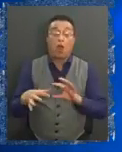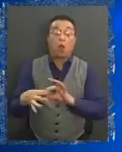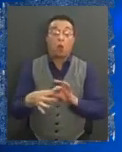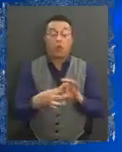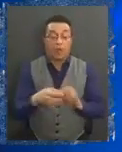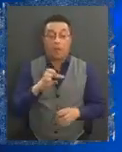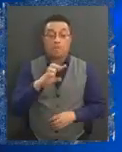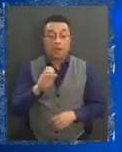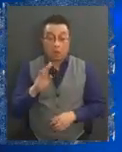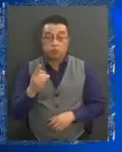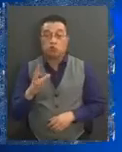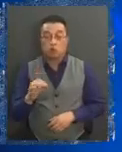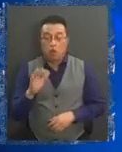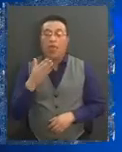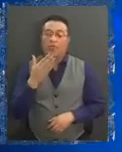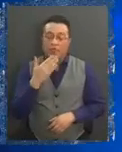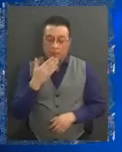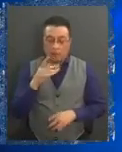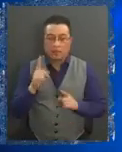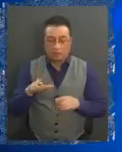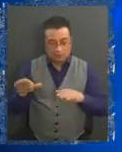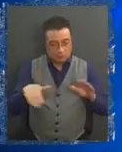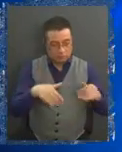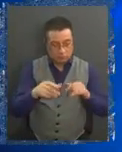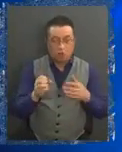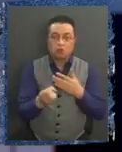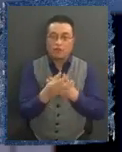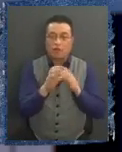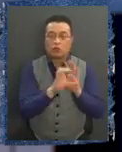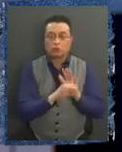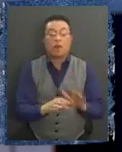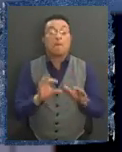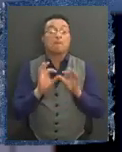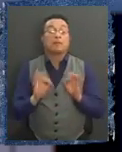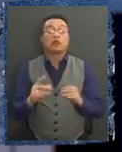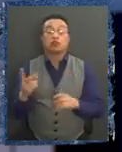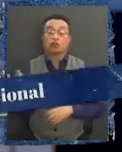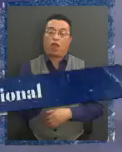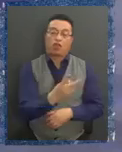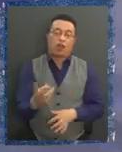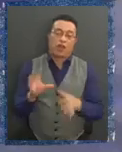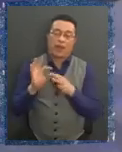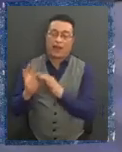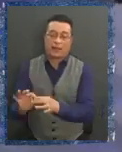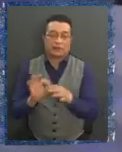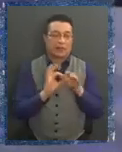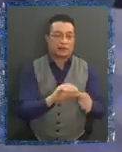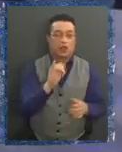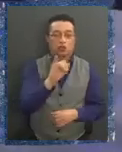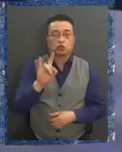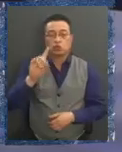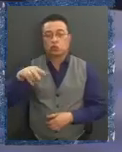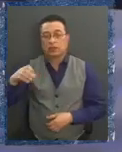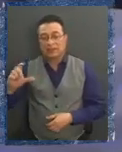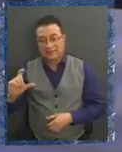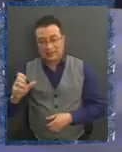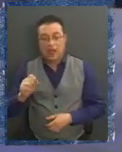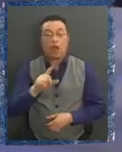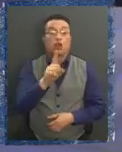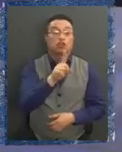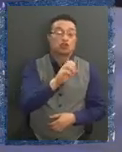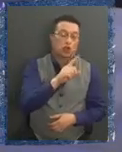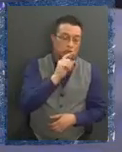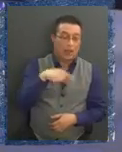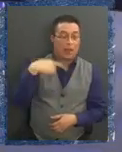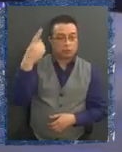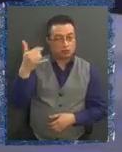preámbulo, también la unidad que debe llamar la nueva Constitución. Perfecto. Muchas gracias a los dos, Francisco Zúñiga, Sebastián Soto. Hasta el próximo jueves.